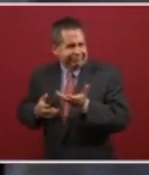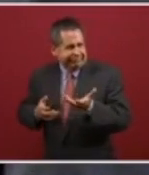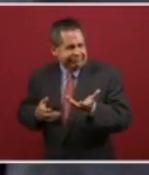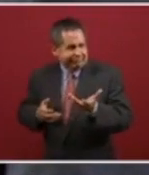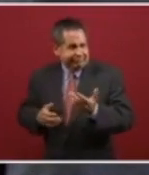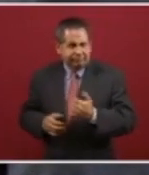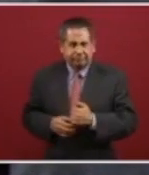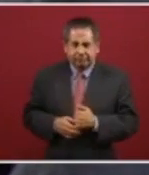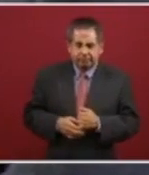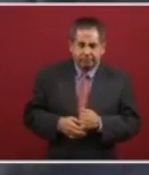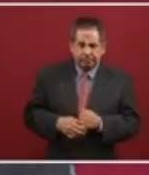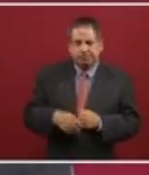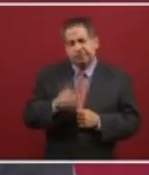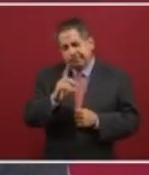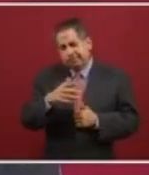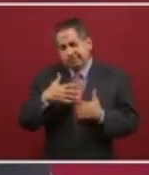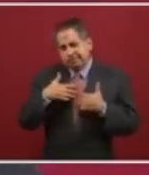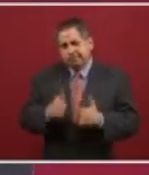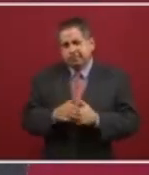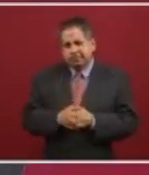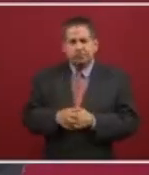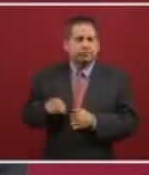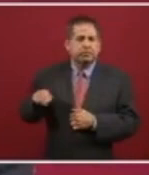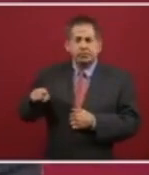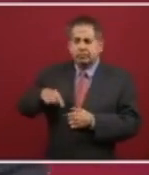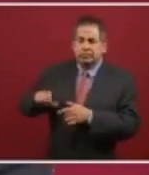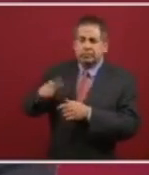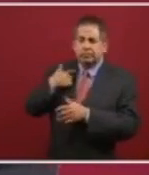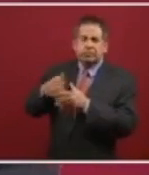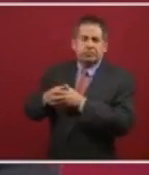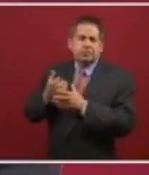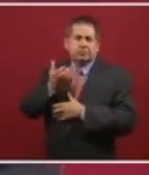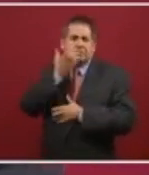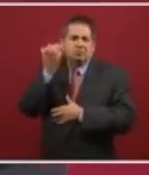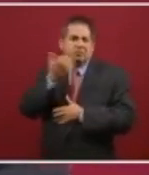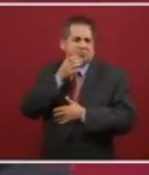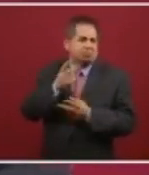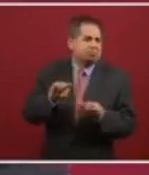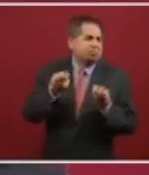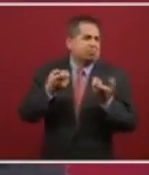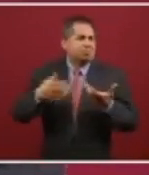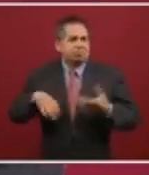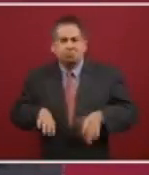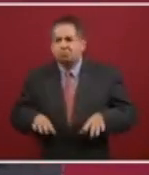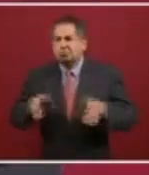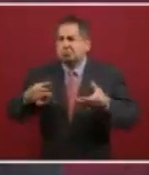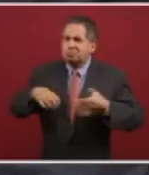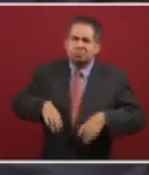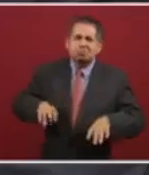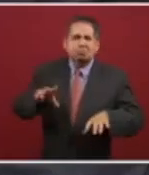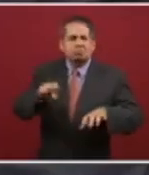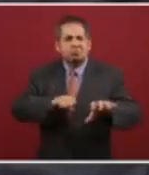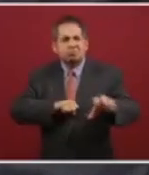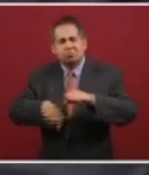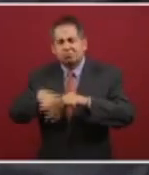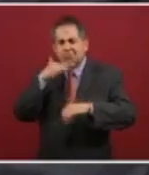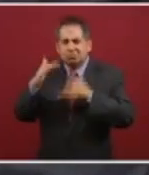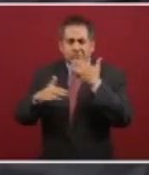Yo sí entiendo, estaban muy acostumbrados al saqueo, al robo, a la